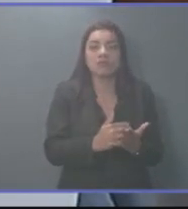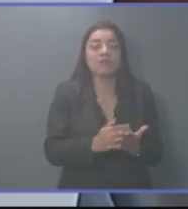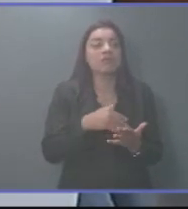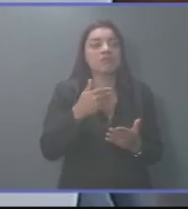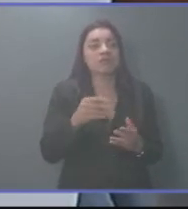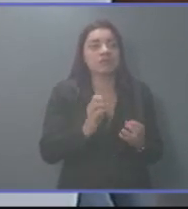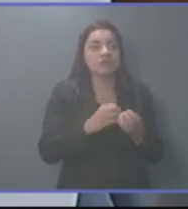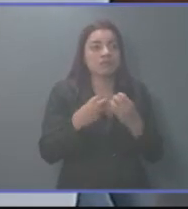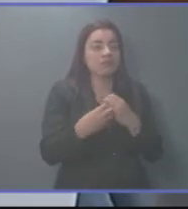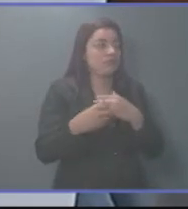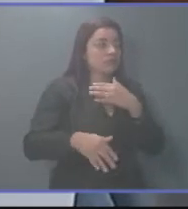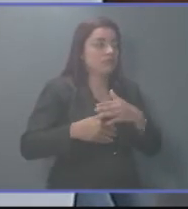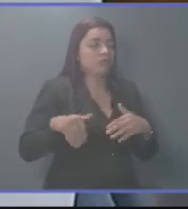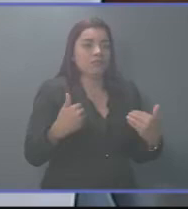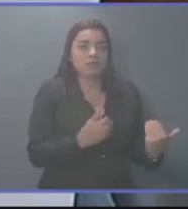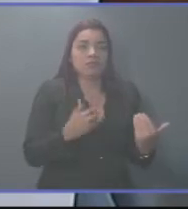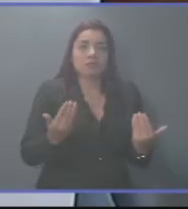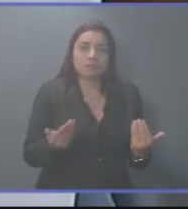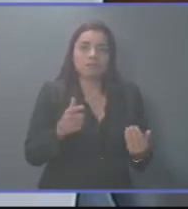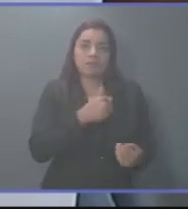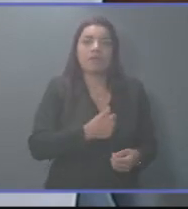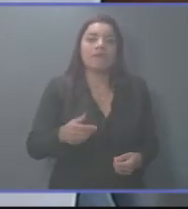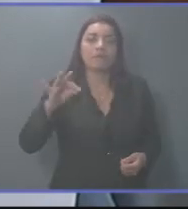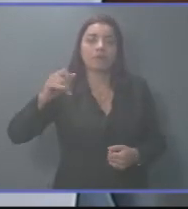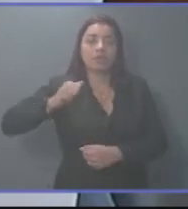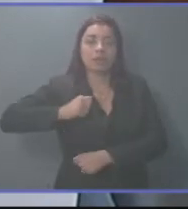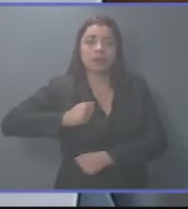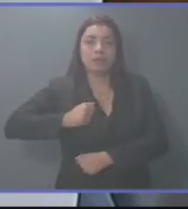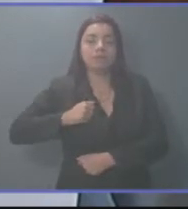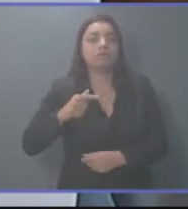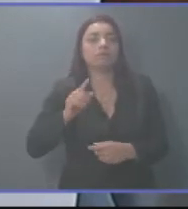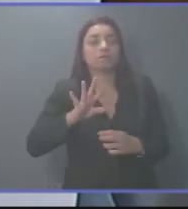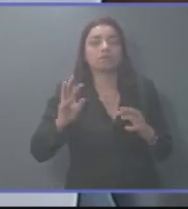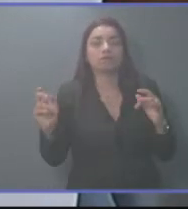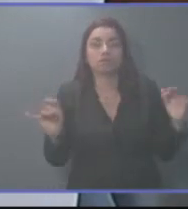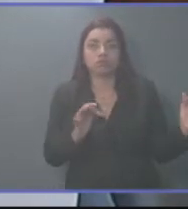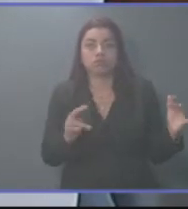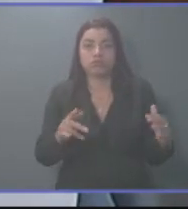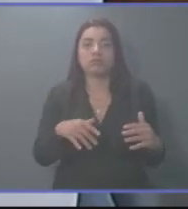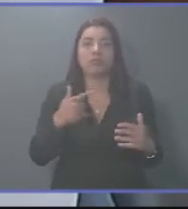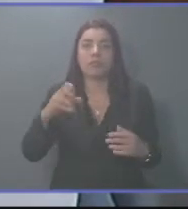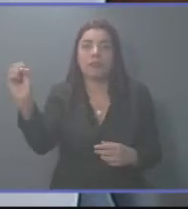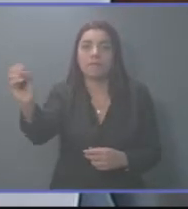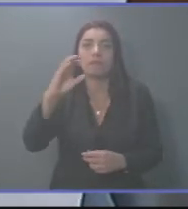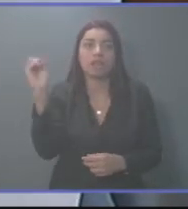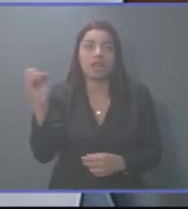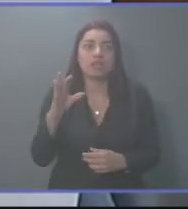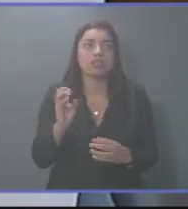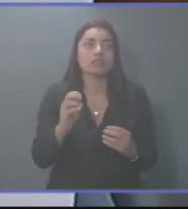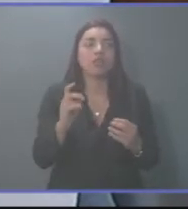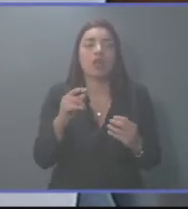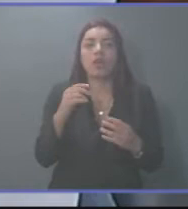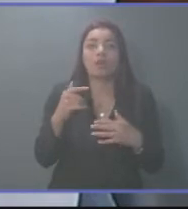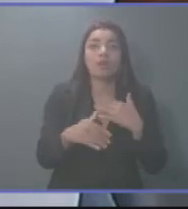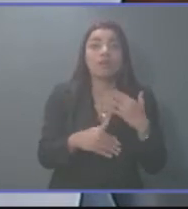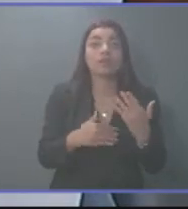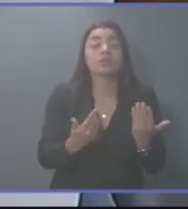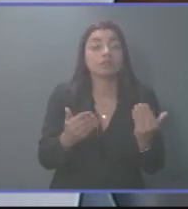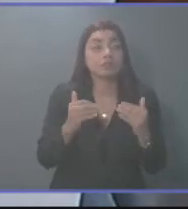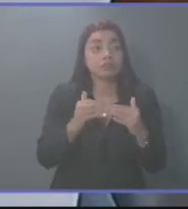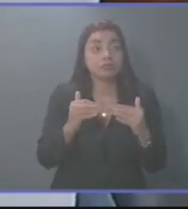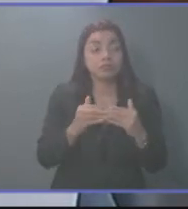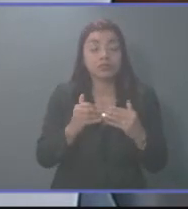a las unidades operativas de la Fuerza Armada en caso de guerra, emergencia o desastre natural, así